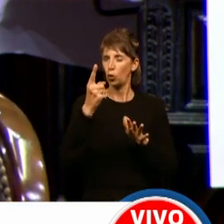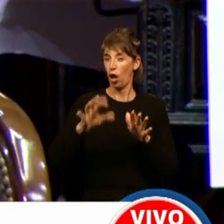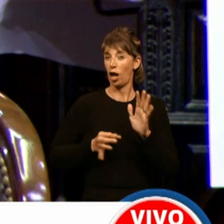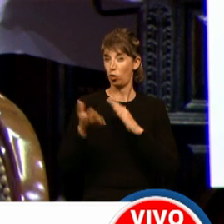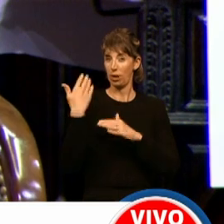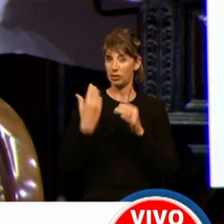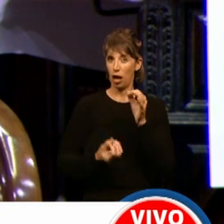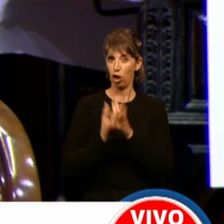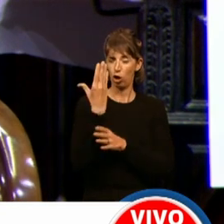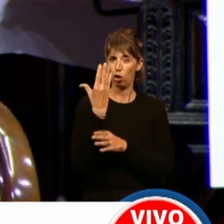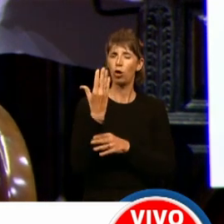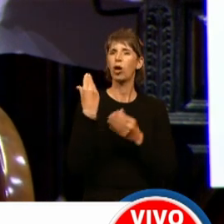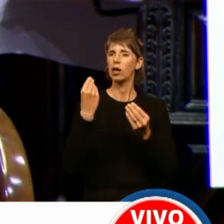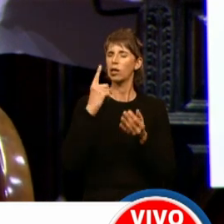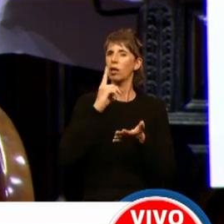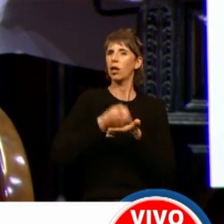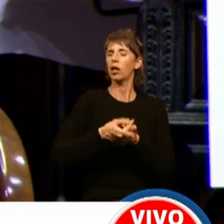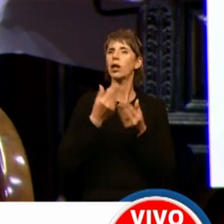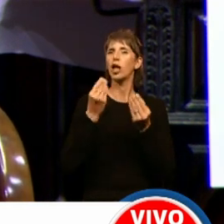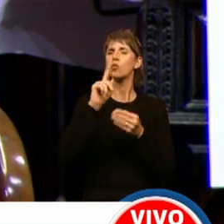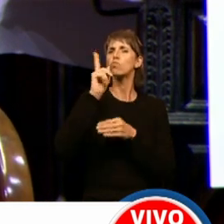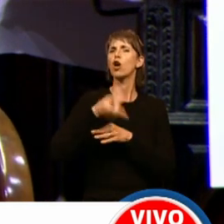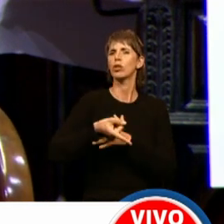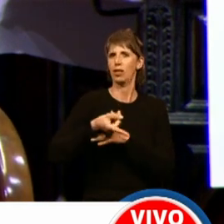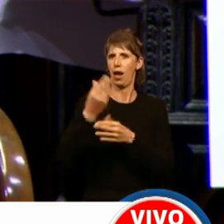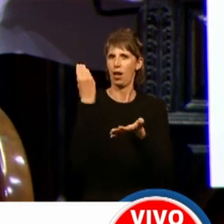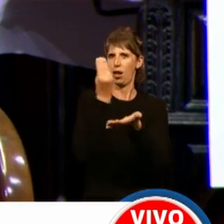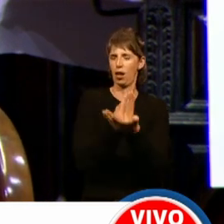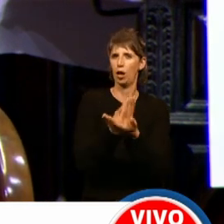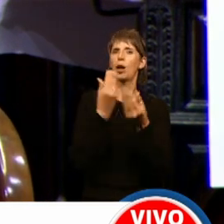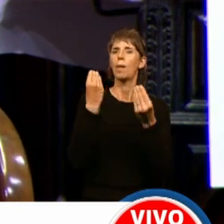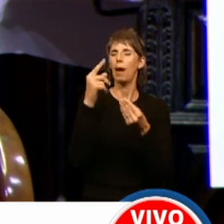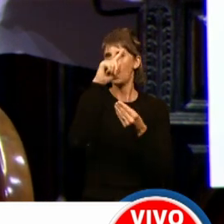donde establece un cupo laboral para el sector público nacional